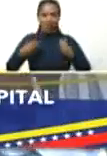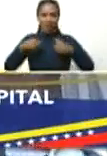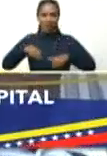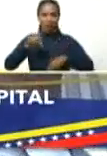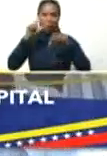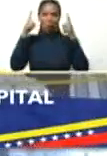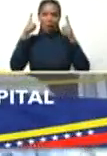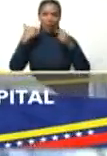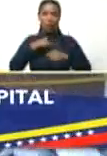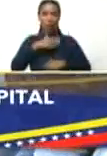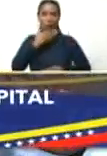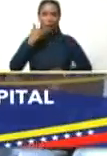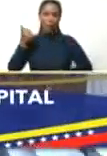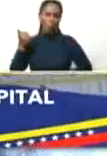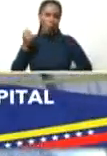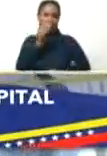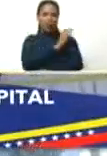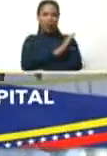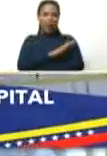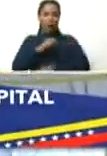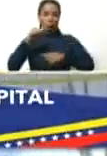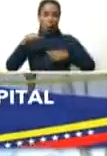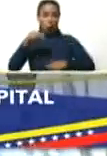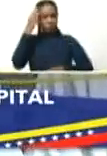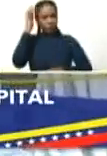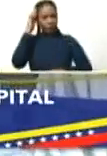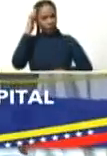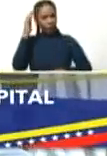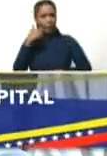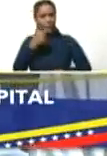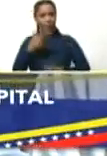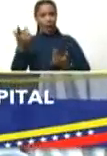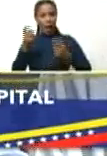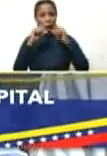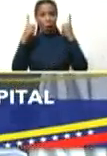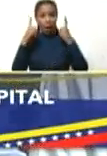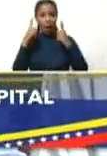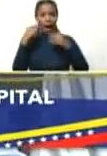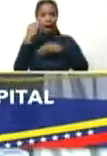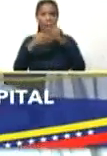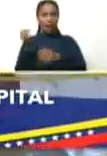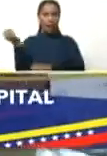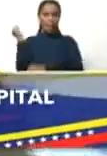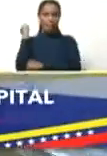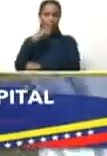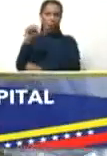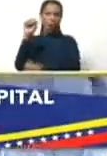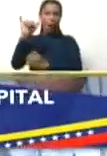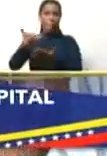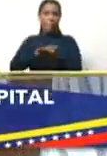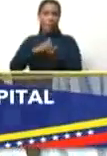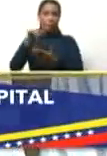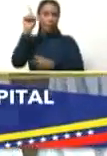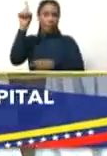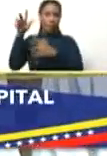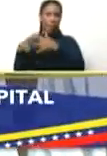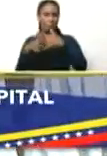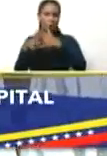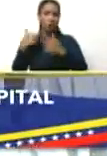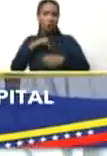esto hoy, que es mejor que una clínica. Razón tiene usted en decir que La Guaira le da 3 patadas a Miami. ¿Por porque es el modelo que